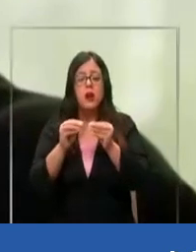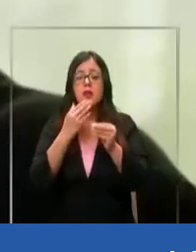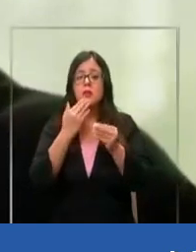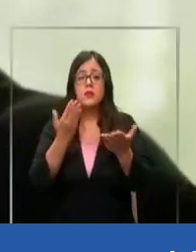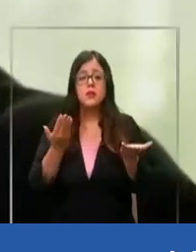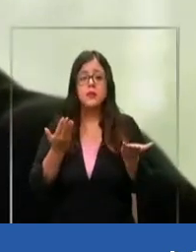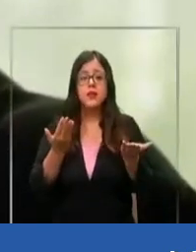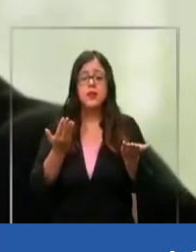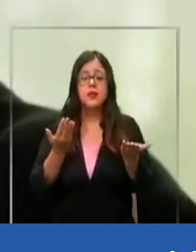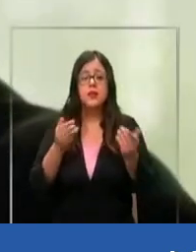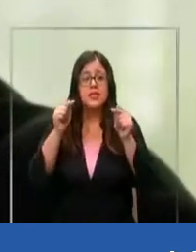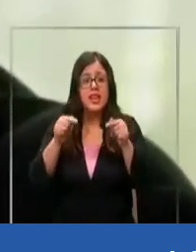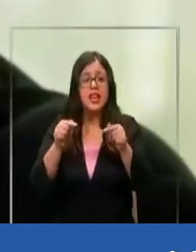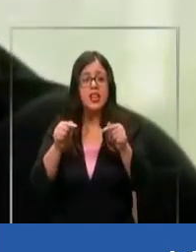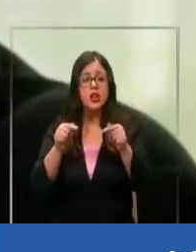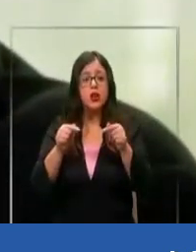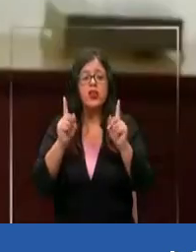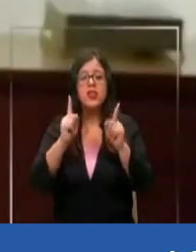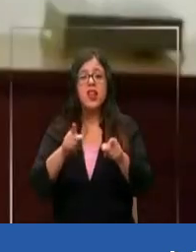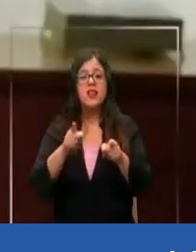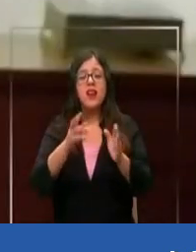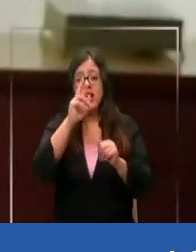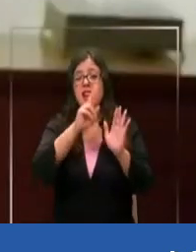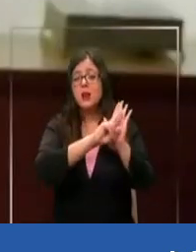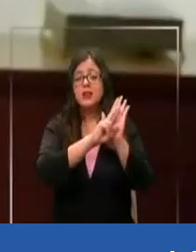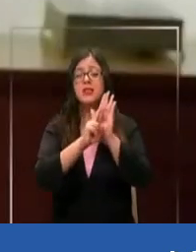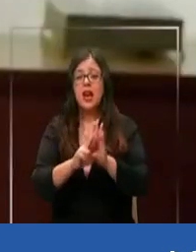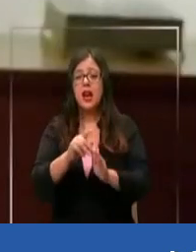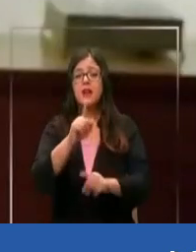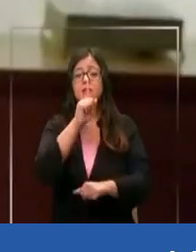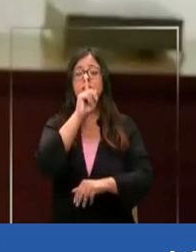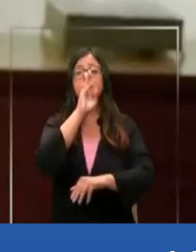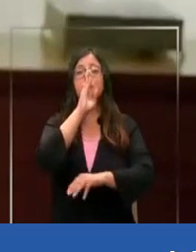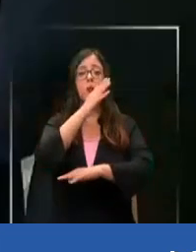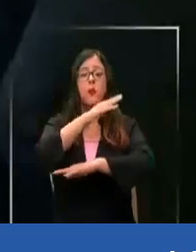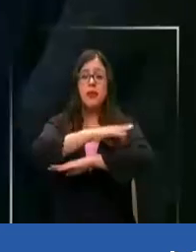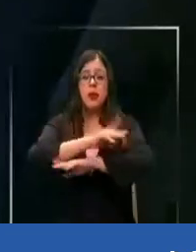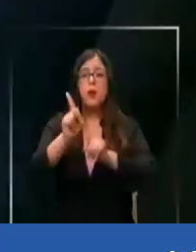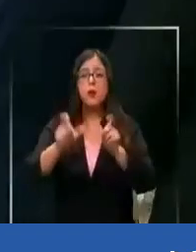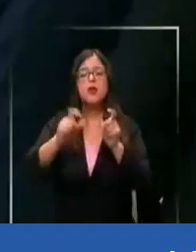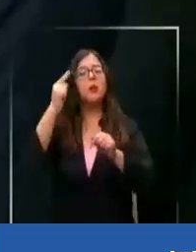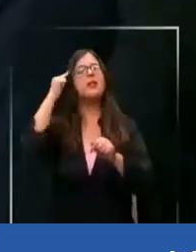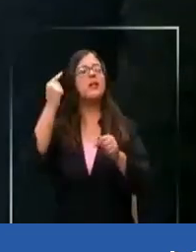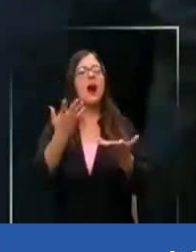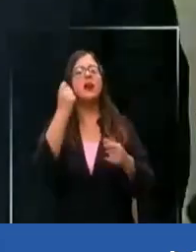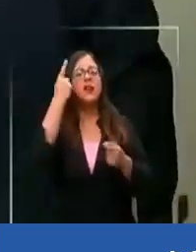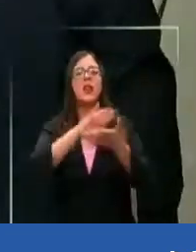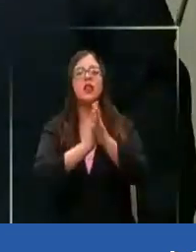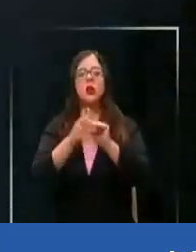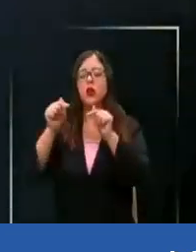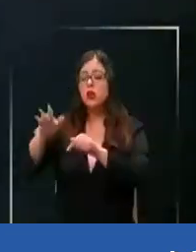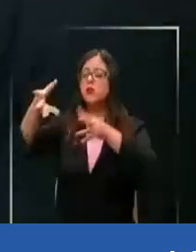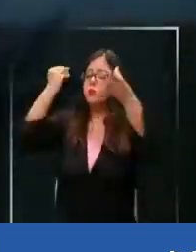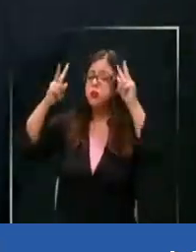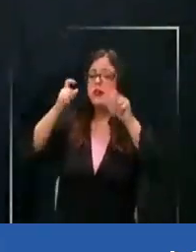entonces una enseñanza de humildad para aquellos que creían saberlo todo. Están teniendo un proceso de aprendizaje de lo